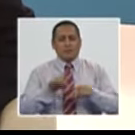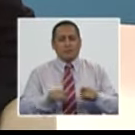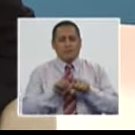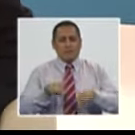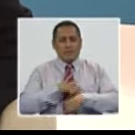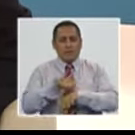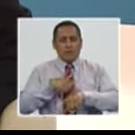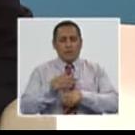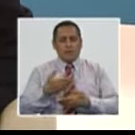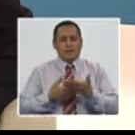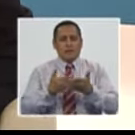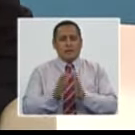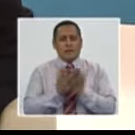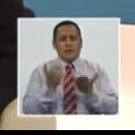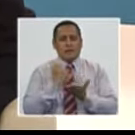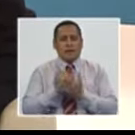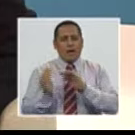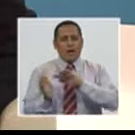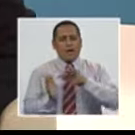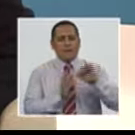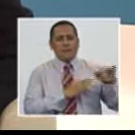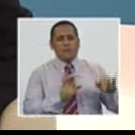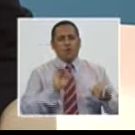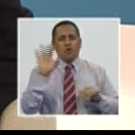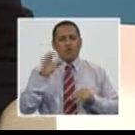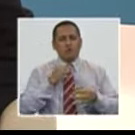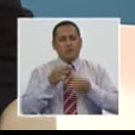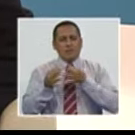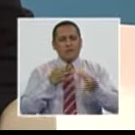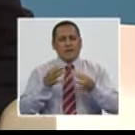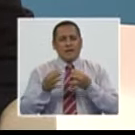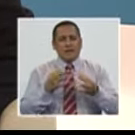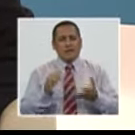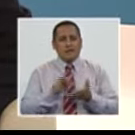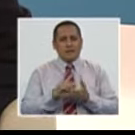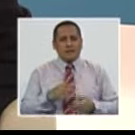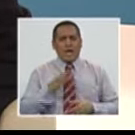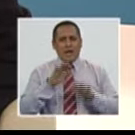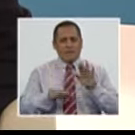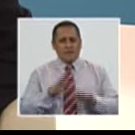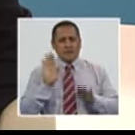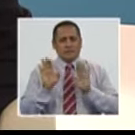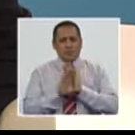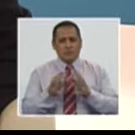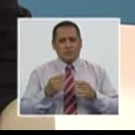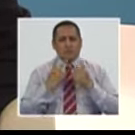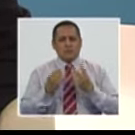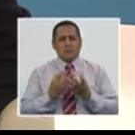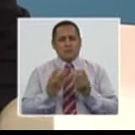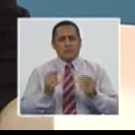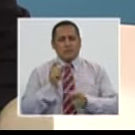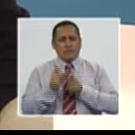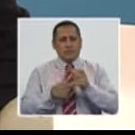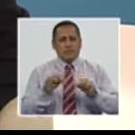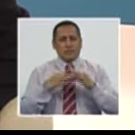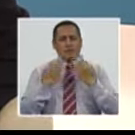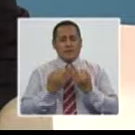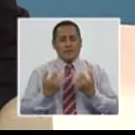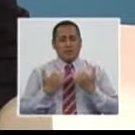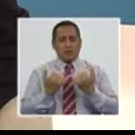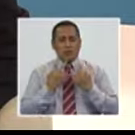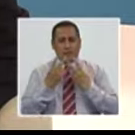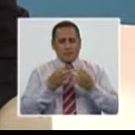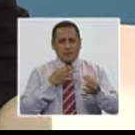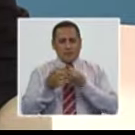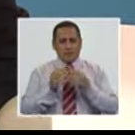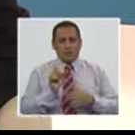que se demora en darlo perfecto Ahora pasemos a y que es muy frecuente entre las generar entre las familias y